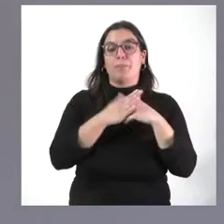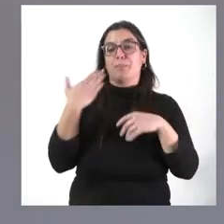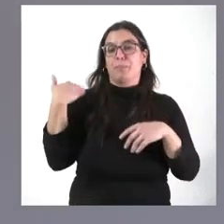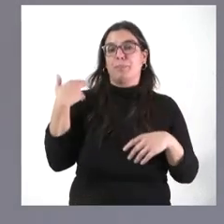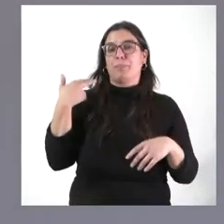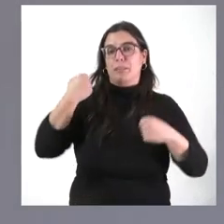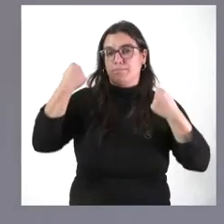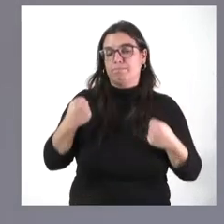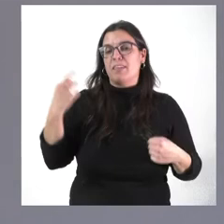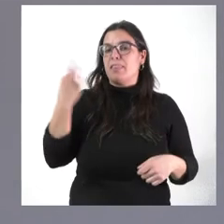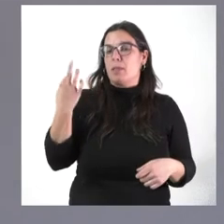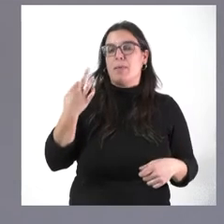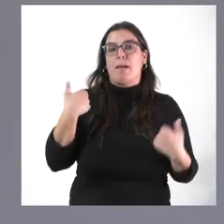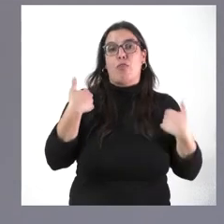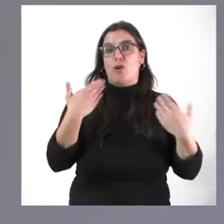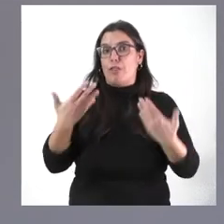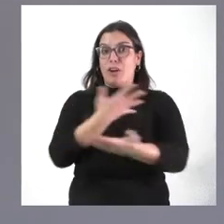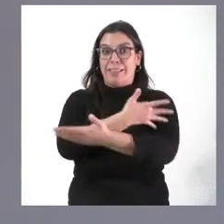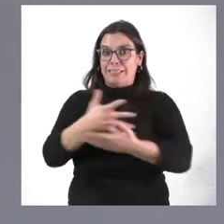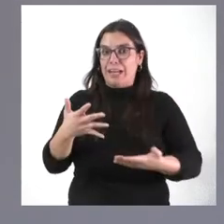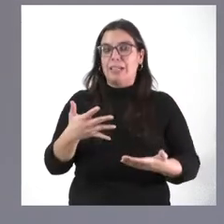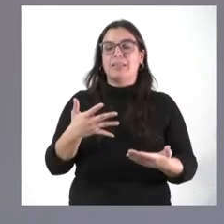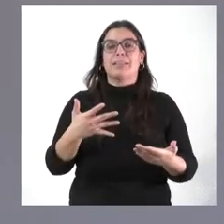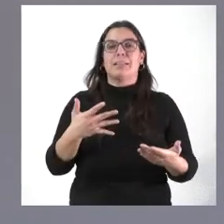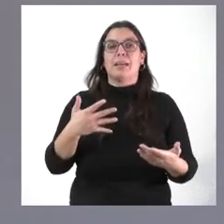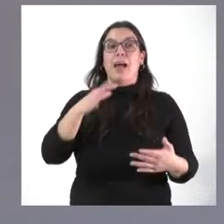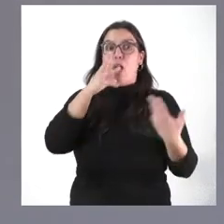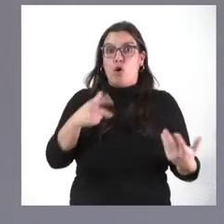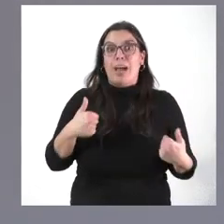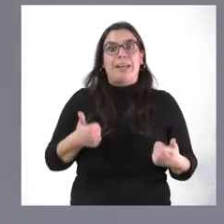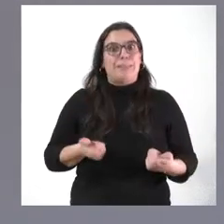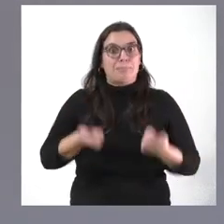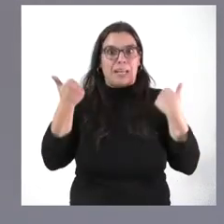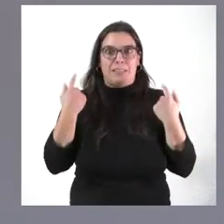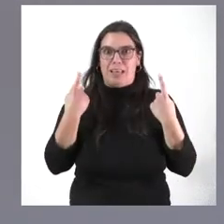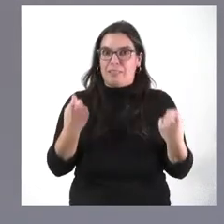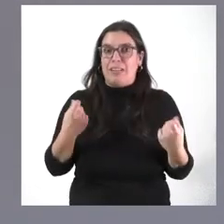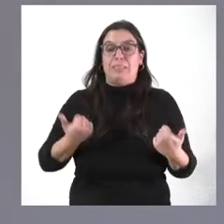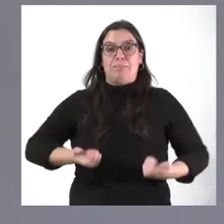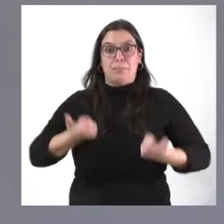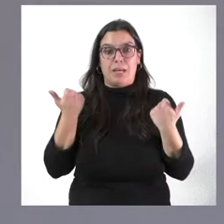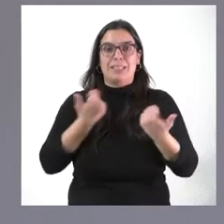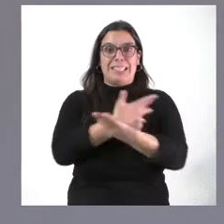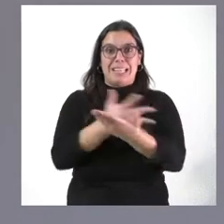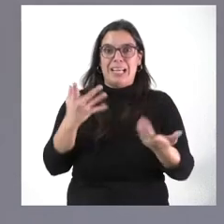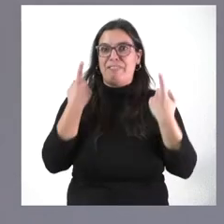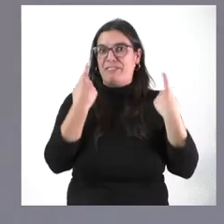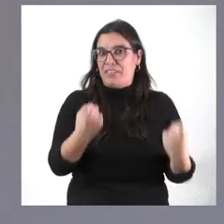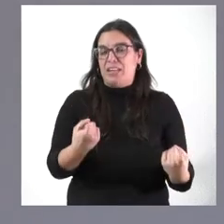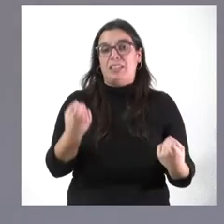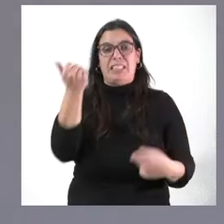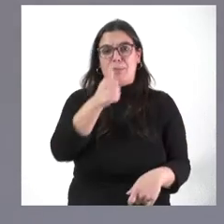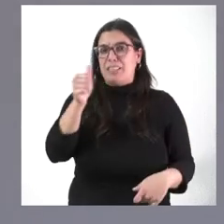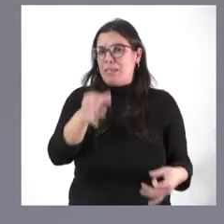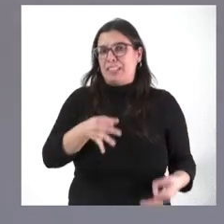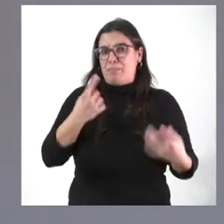en la necesidad de disponer de donaciones de sangre lo es más importante ahora las necesidades siguen existiendo Todas las semanas pero